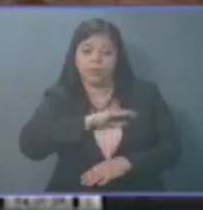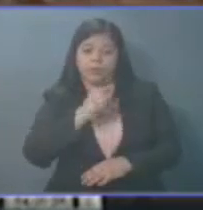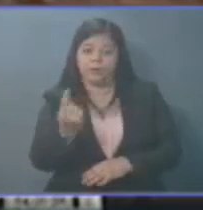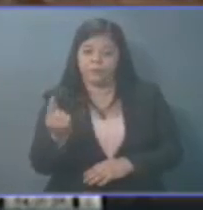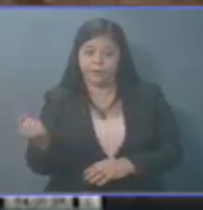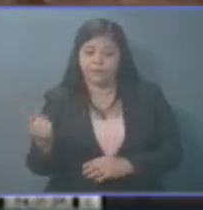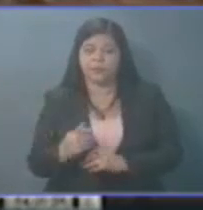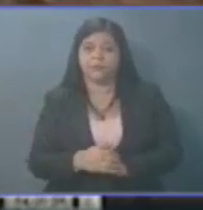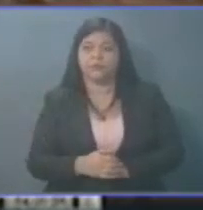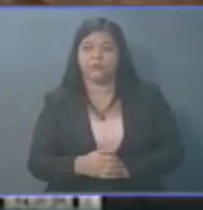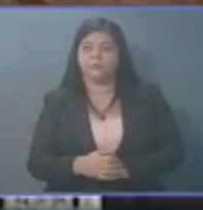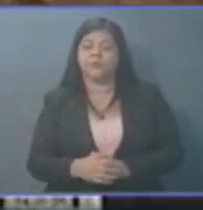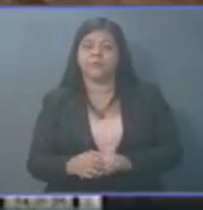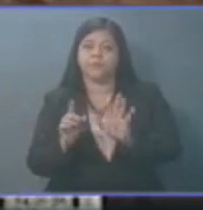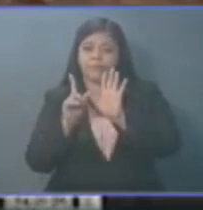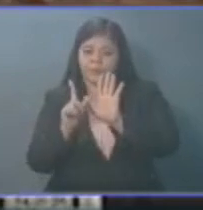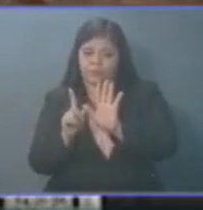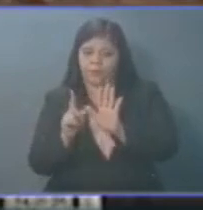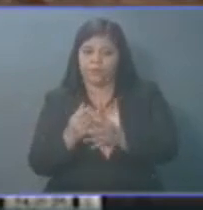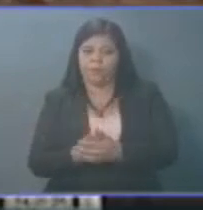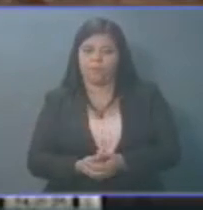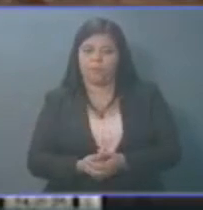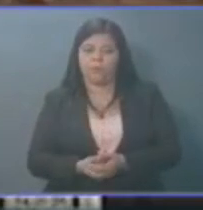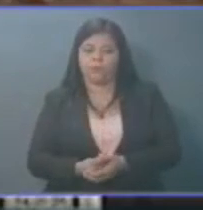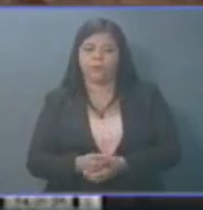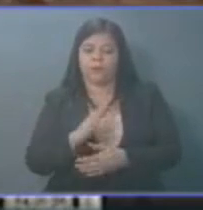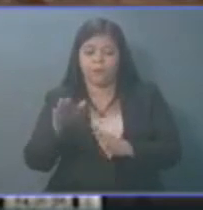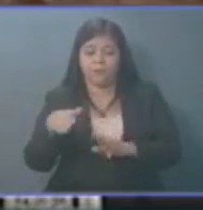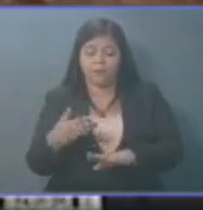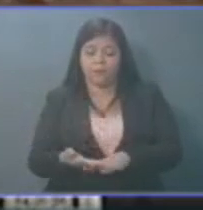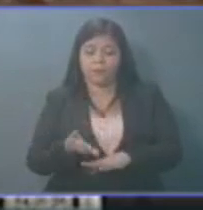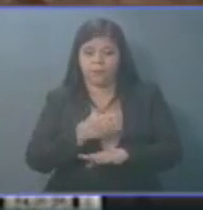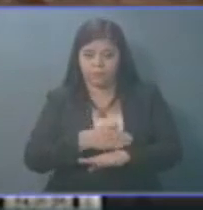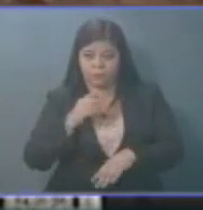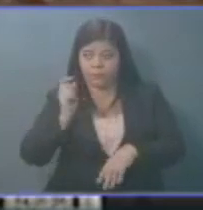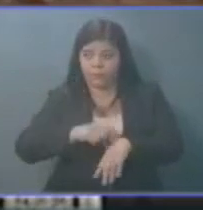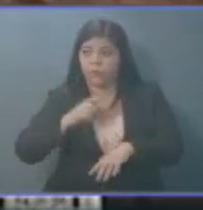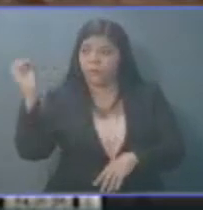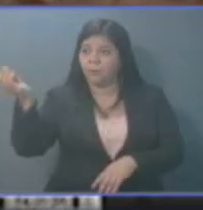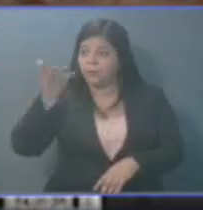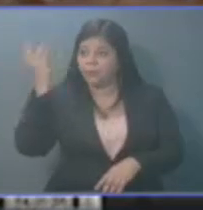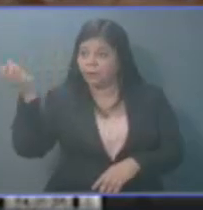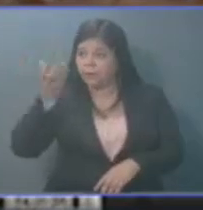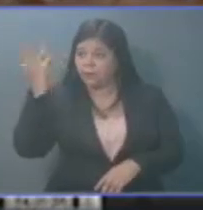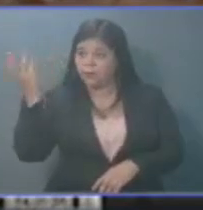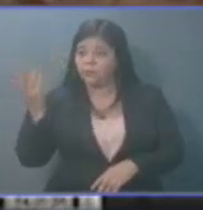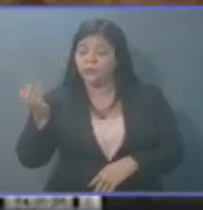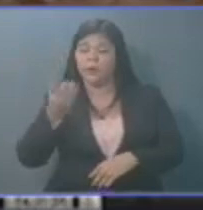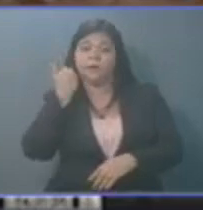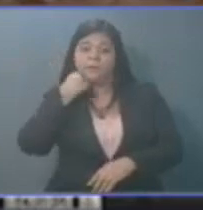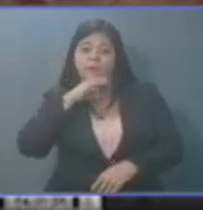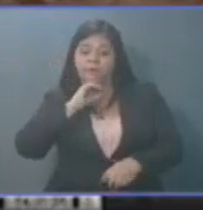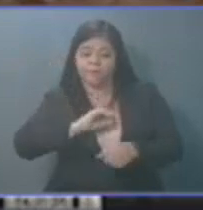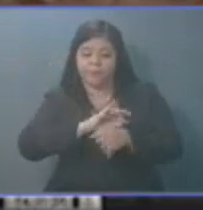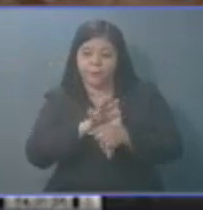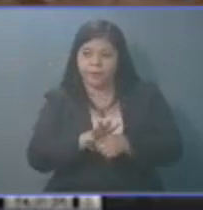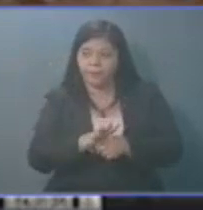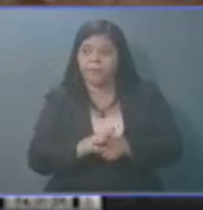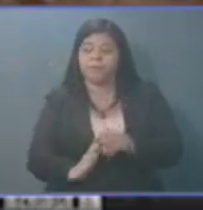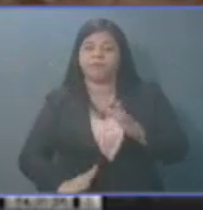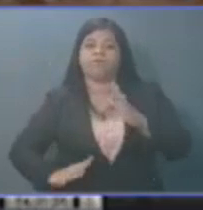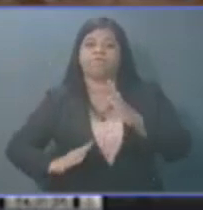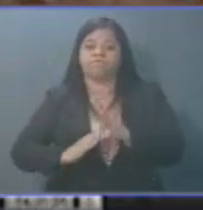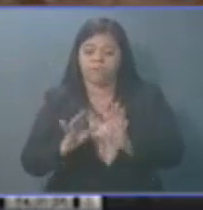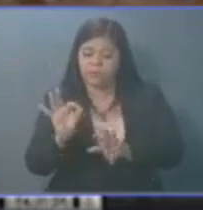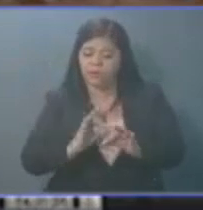beneficiarios. 6. Que en virtud del estado de emergencia nacional por la pandemia COVID se limitó la ejecución de